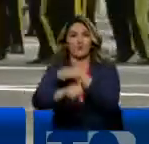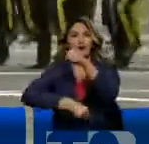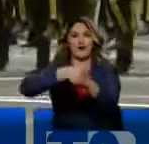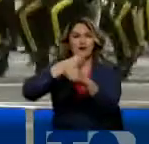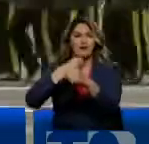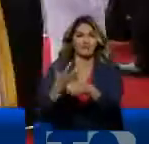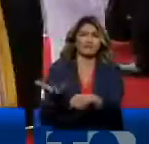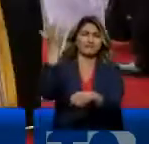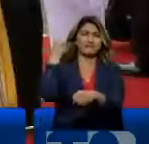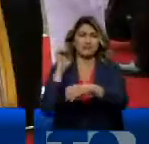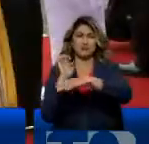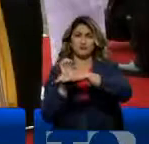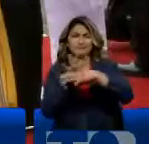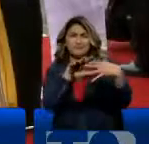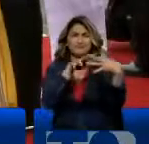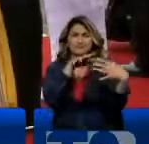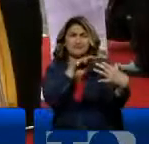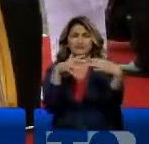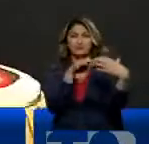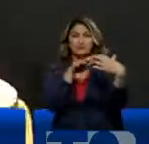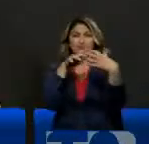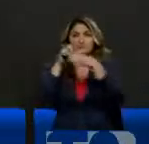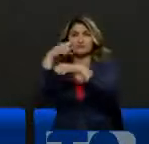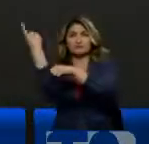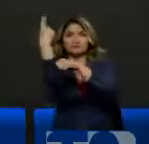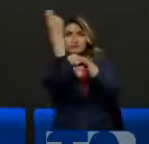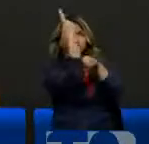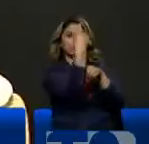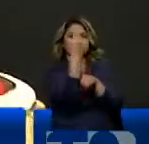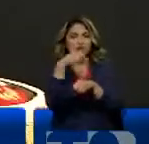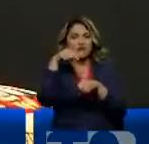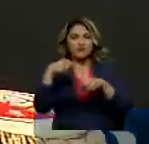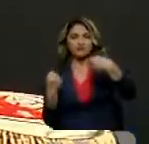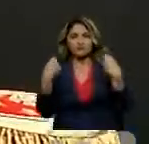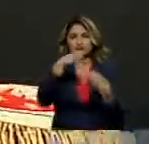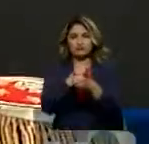el aniversario de creación de la Fuerza Terrestre. El ejército ecuatoriano